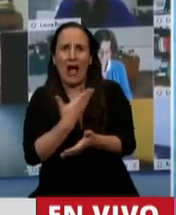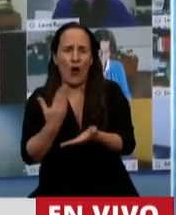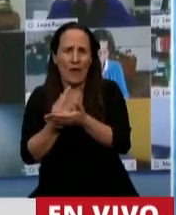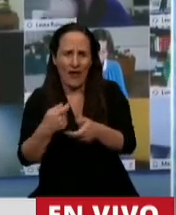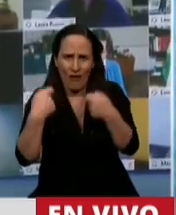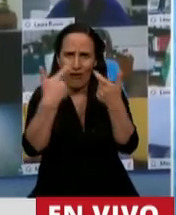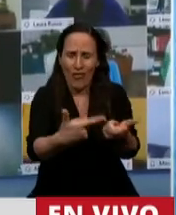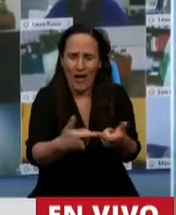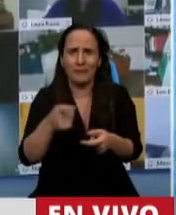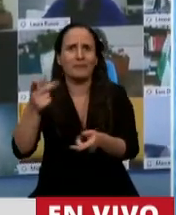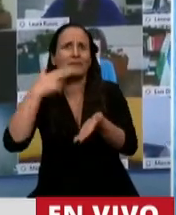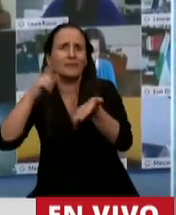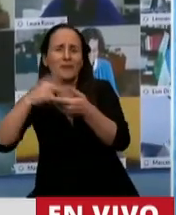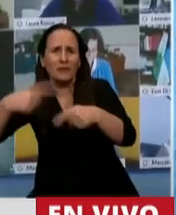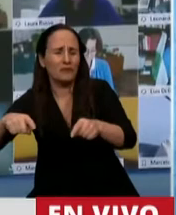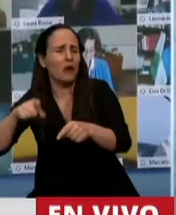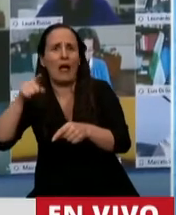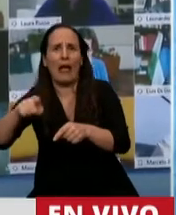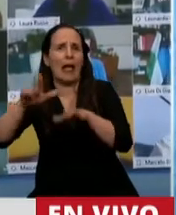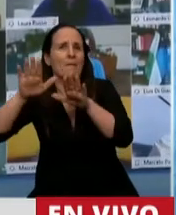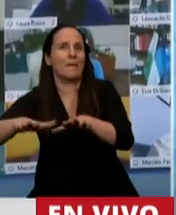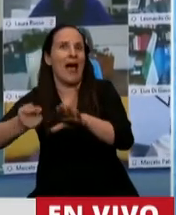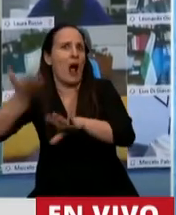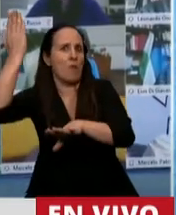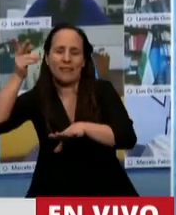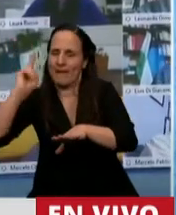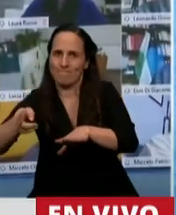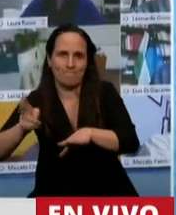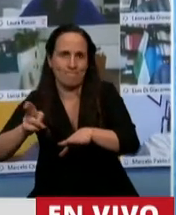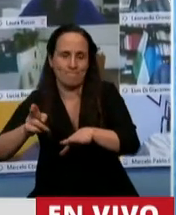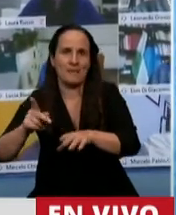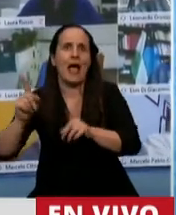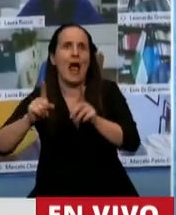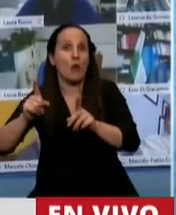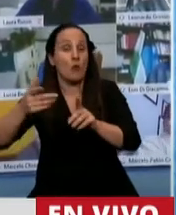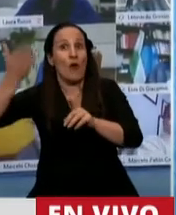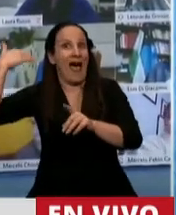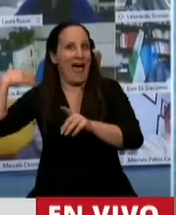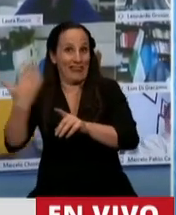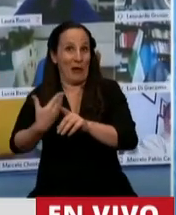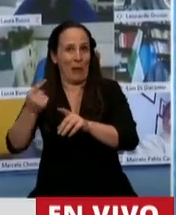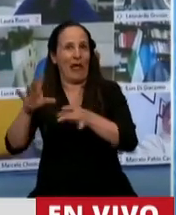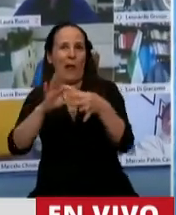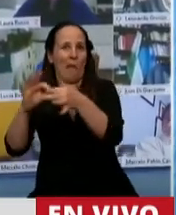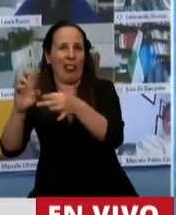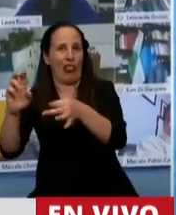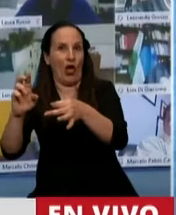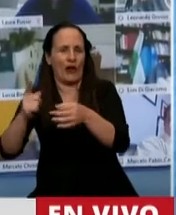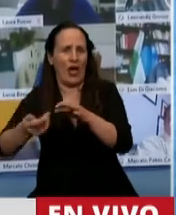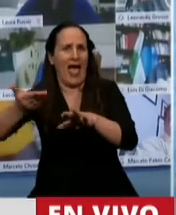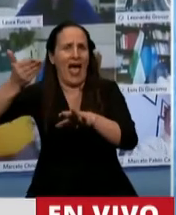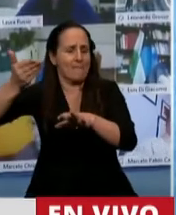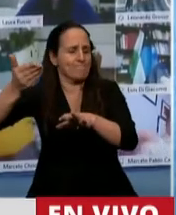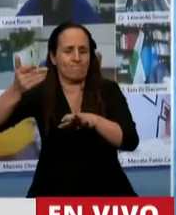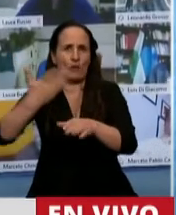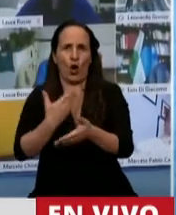gobierno que congela las tarifas de los servicios públicos, que algunos irresponsables dolarizaron, claro, y también un gobierno que en